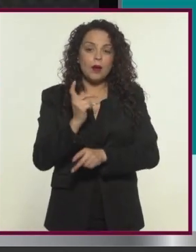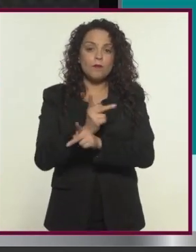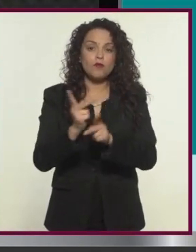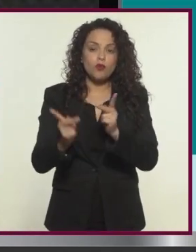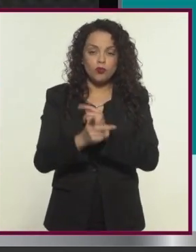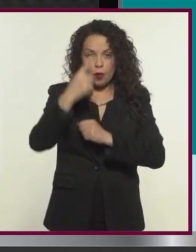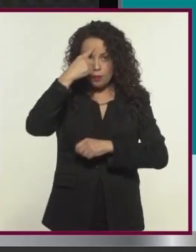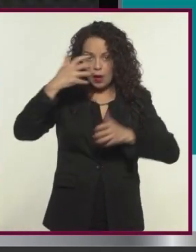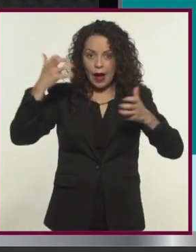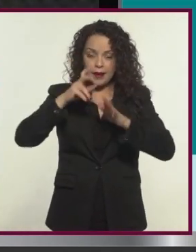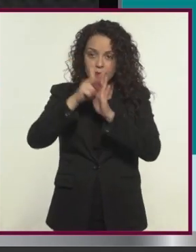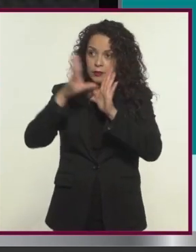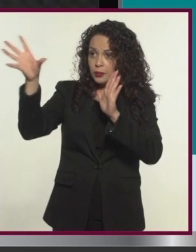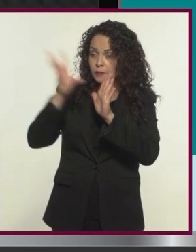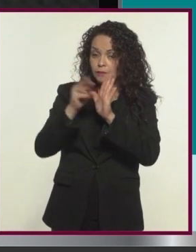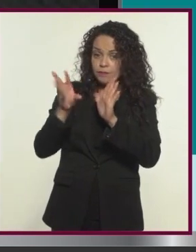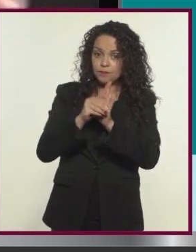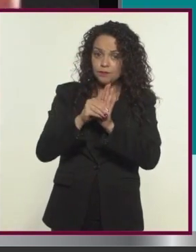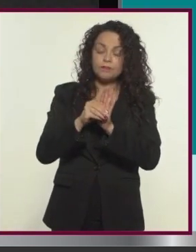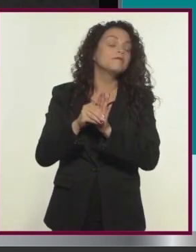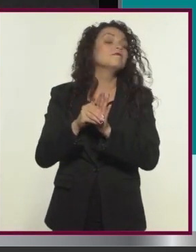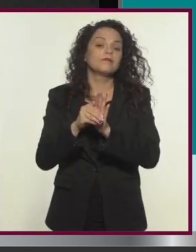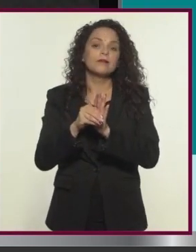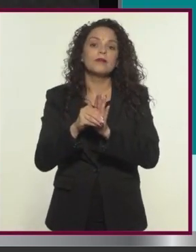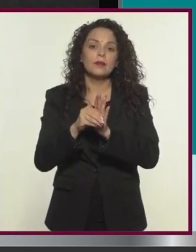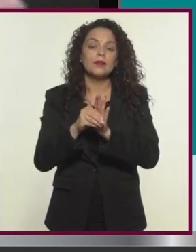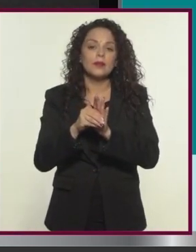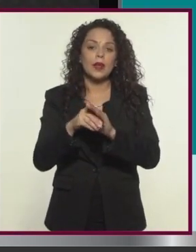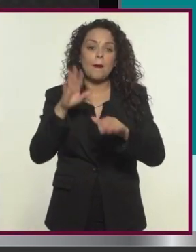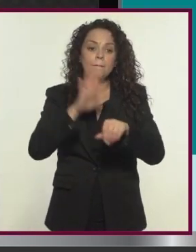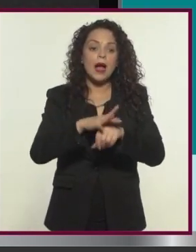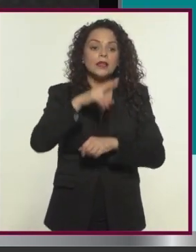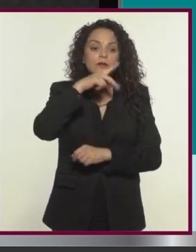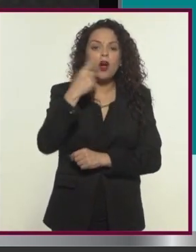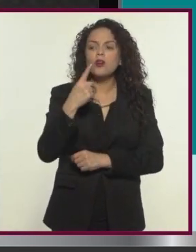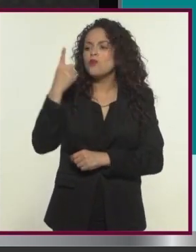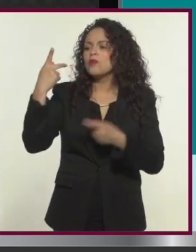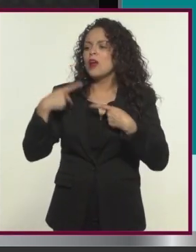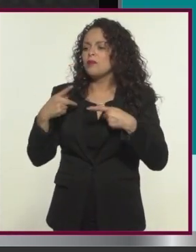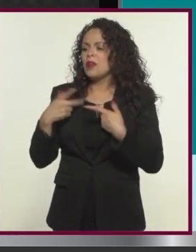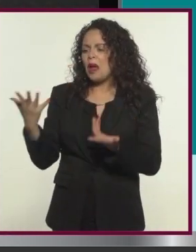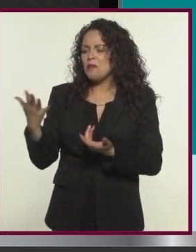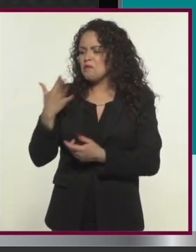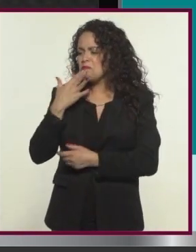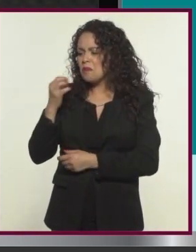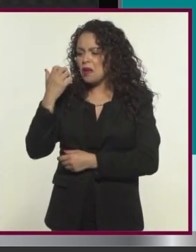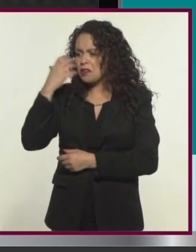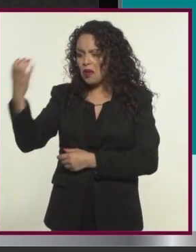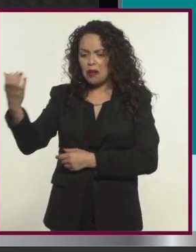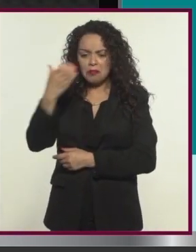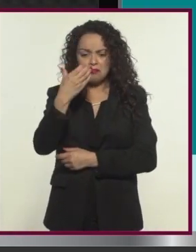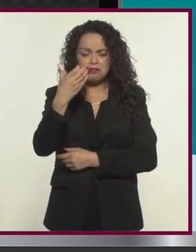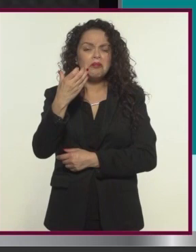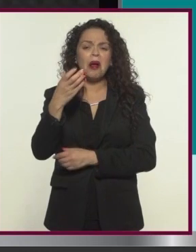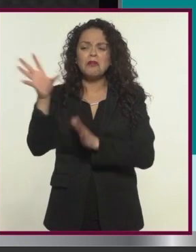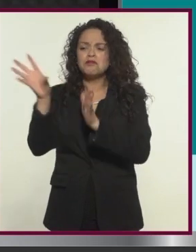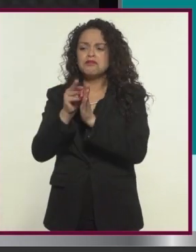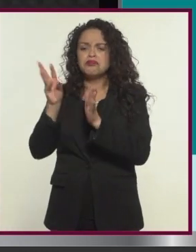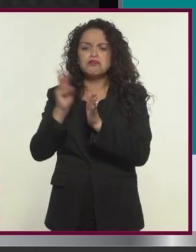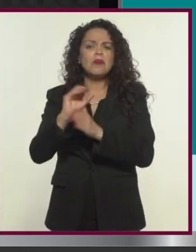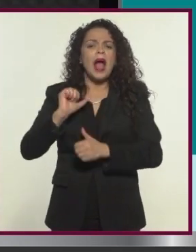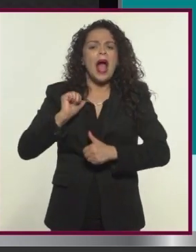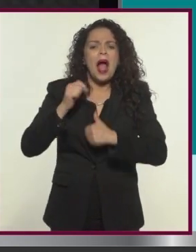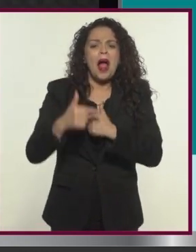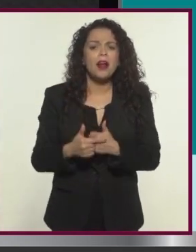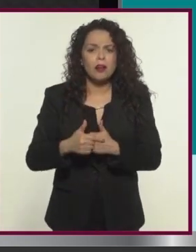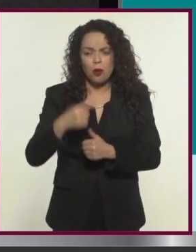un producto audiovisual, pues va a ser algo infinitamente mejor que alguien que simplemente agarra el teléfono y se pone a grabar algo.